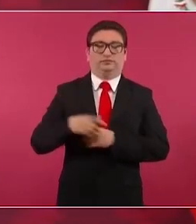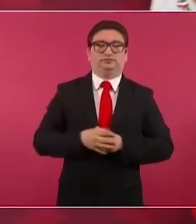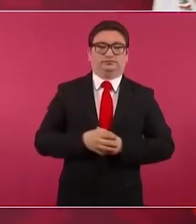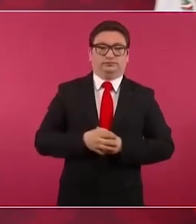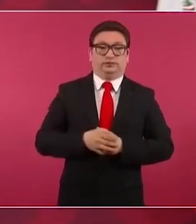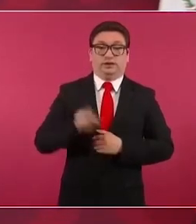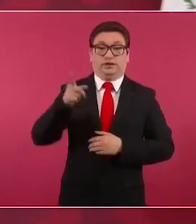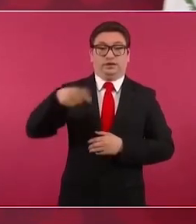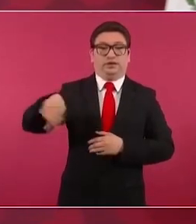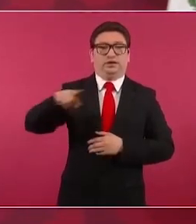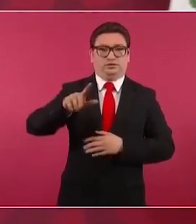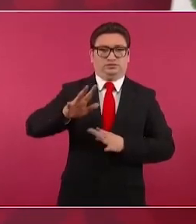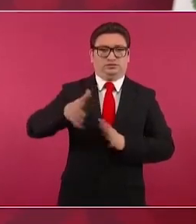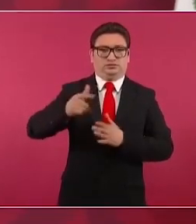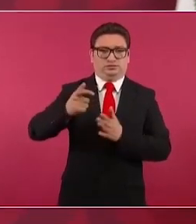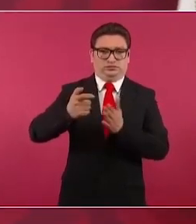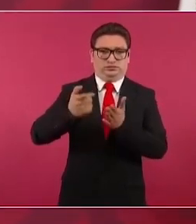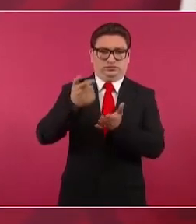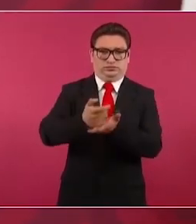pagaron